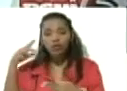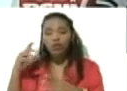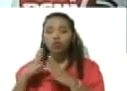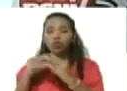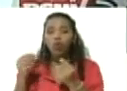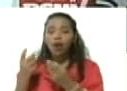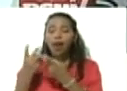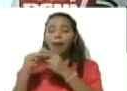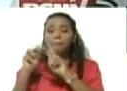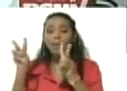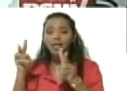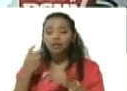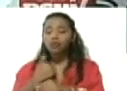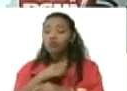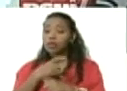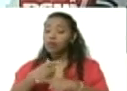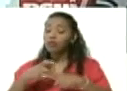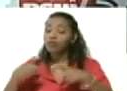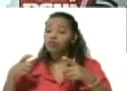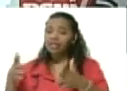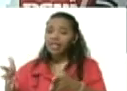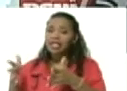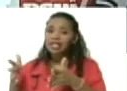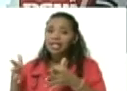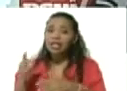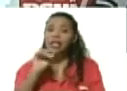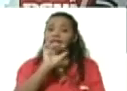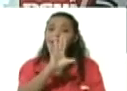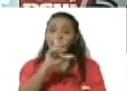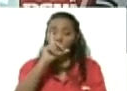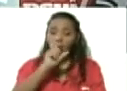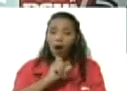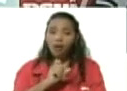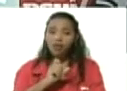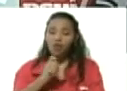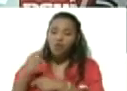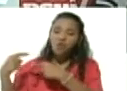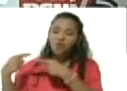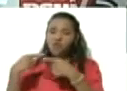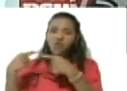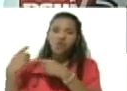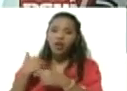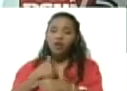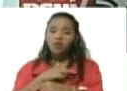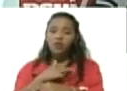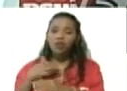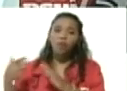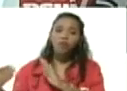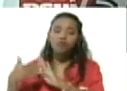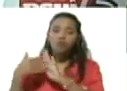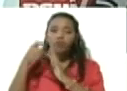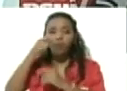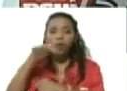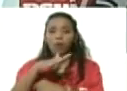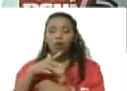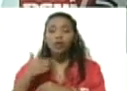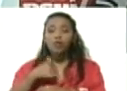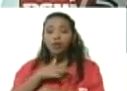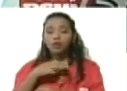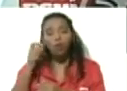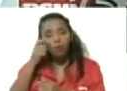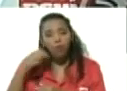paz nuestra mayor ganancia. Mira, 5 años de guerra contra nuestro pueblo y hoy nuestro pueblo se